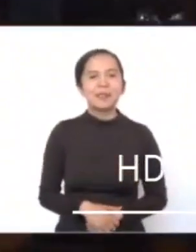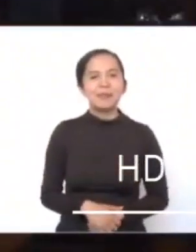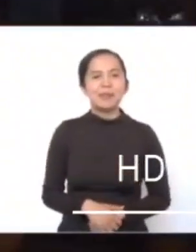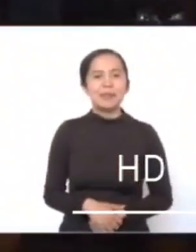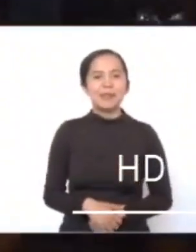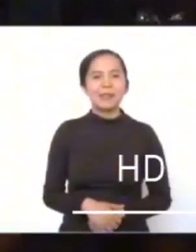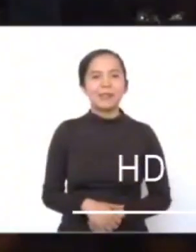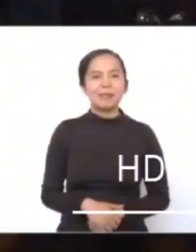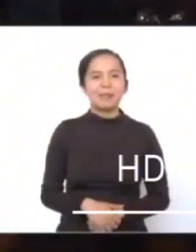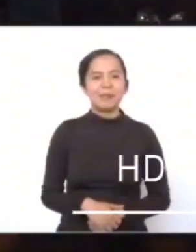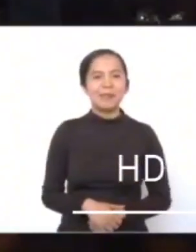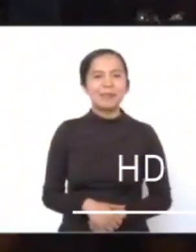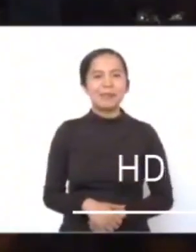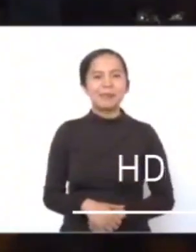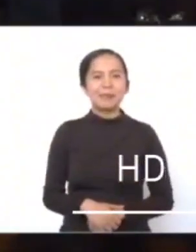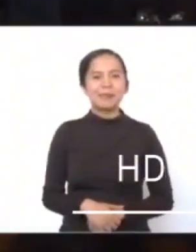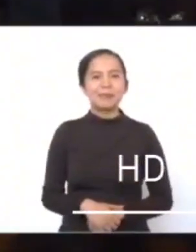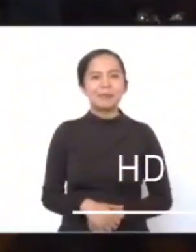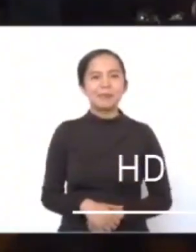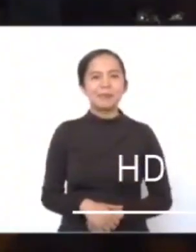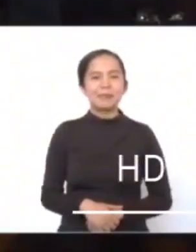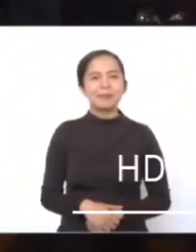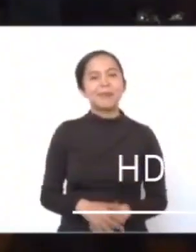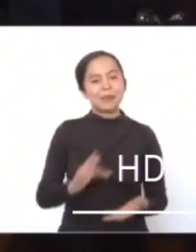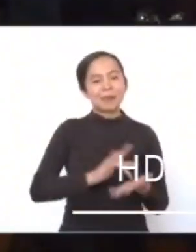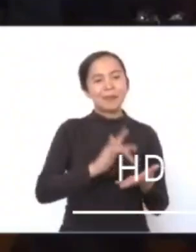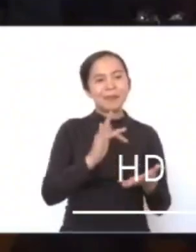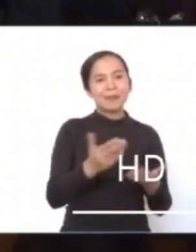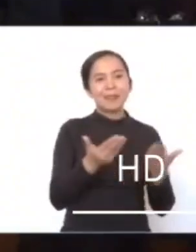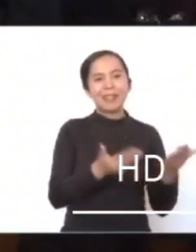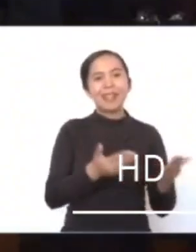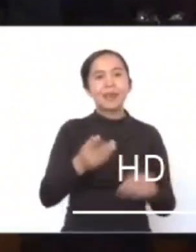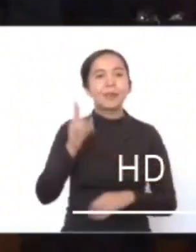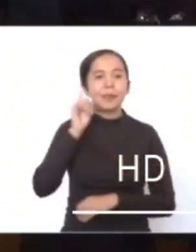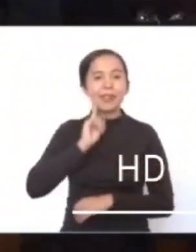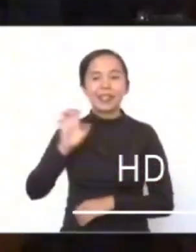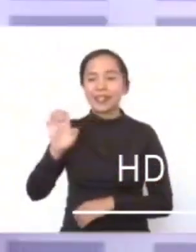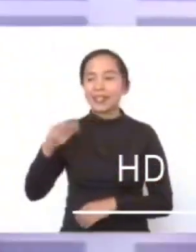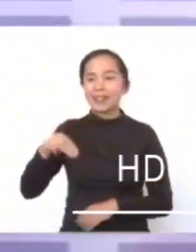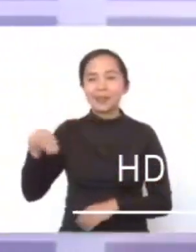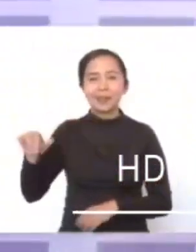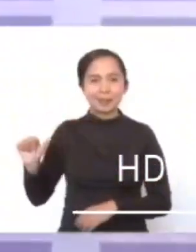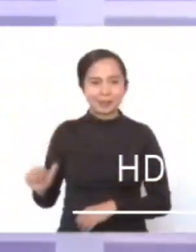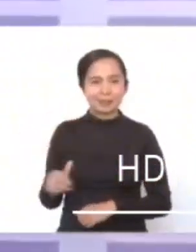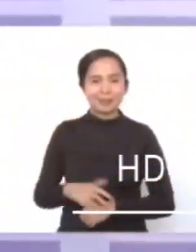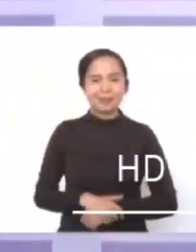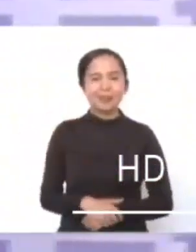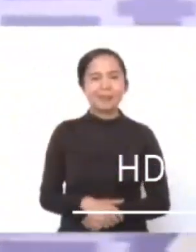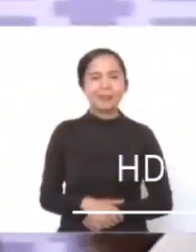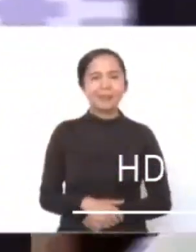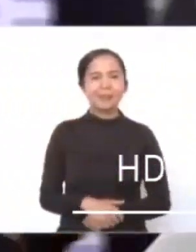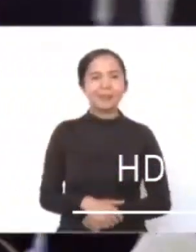Estimamos el uso de la voz de la consejera de la Judicatura de la Ciudad de México, maestra Emma Aurora Campos Burgos.